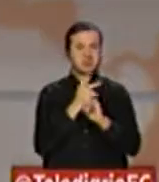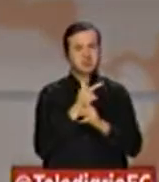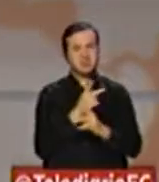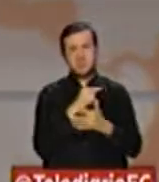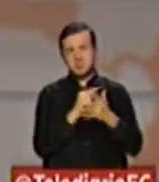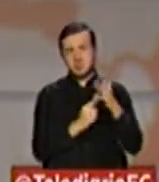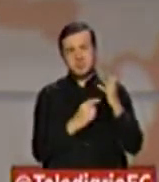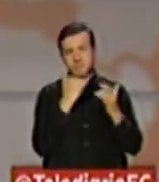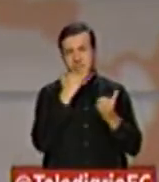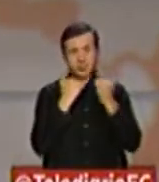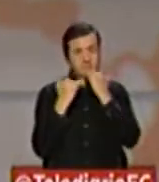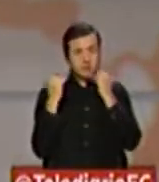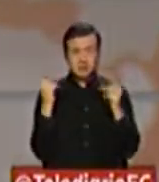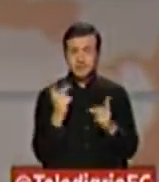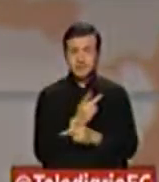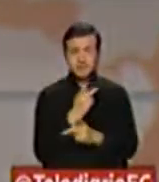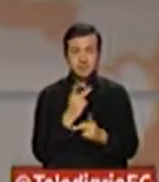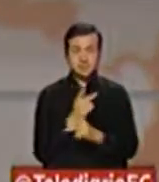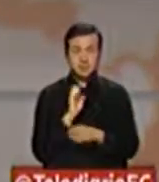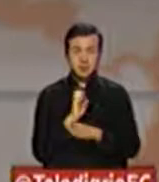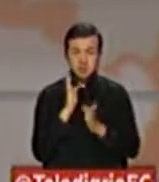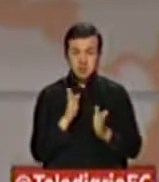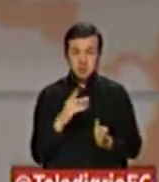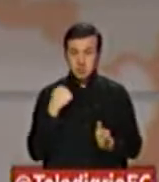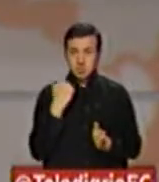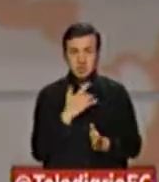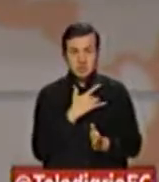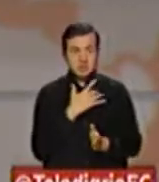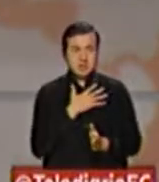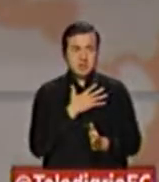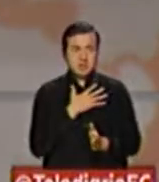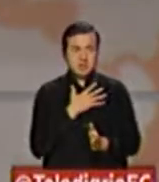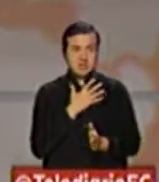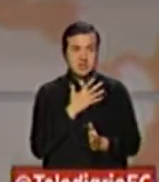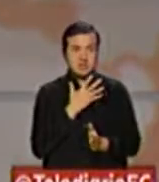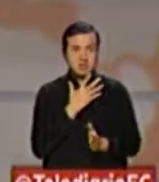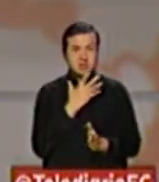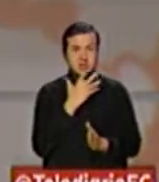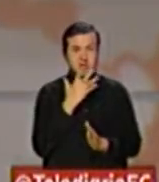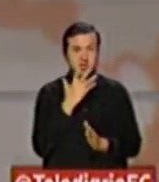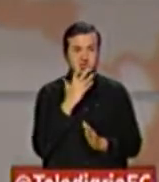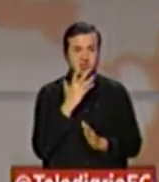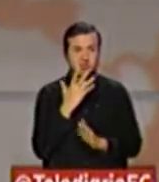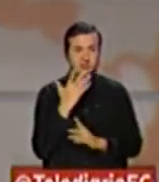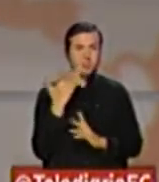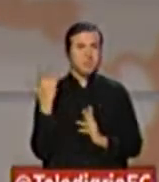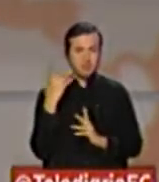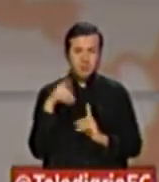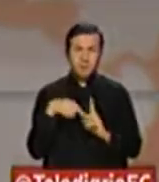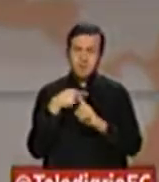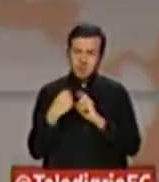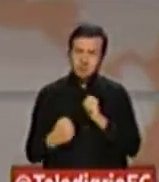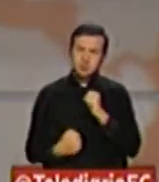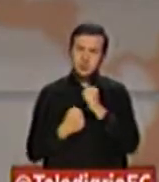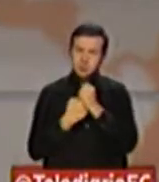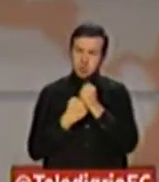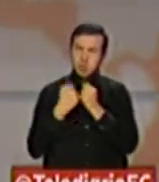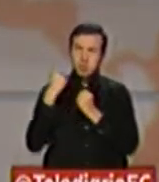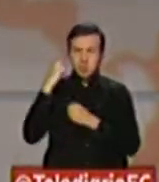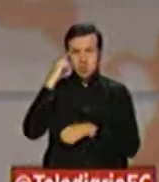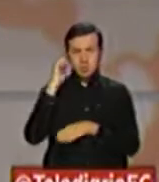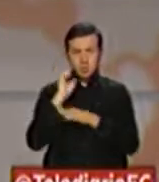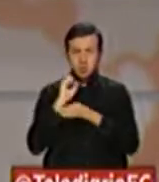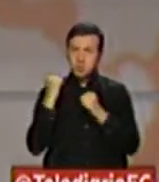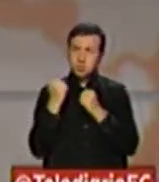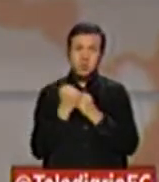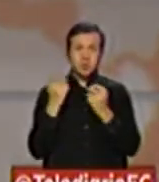montón de barbaridades. Como ecuatorianos ciertamente nos humilla. Pues sí, nosotros protestamos, pero sumemos también, apoyemos al Estado ecuatoriano